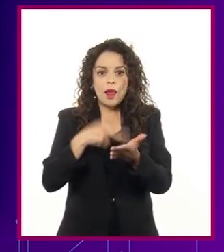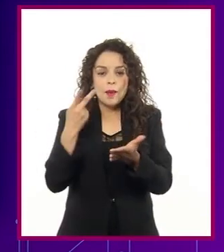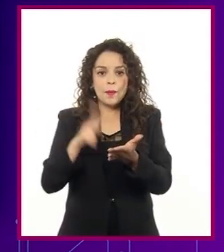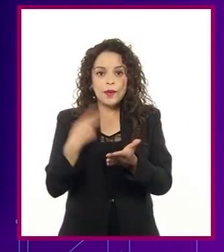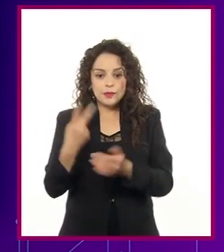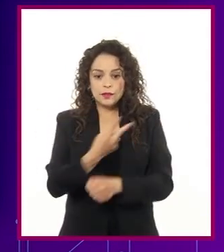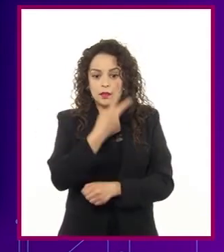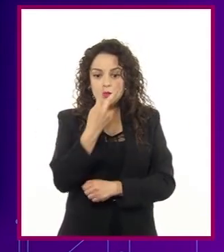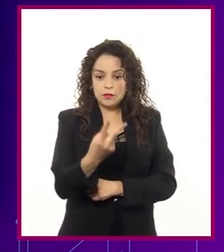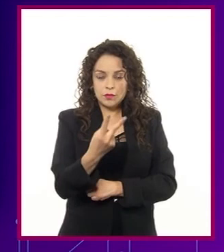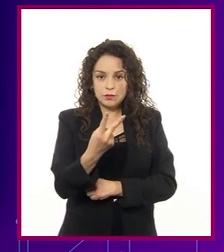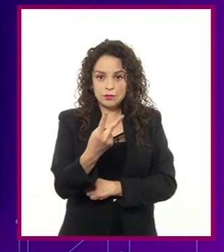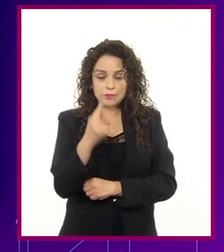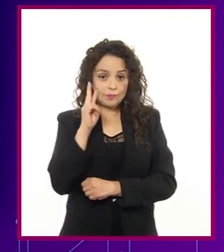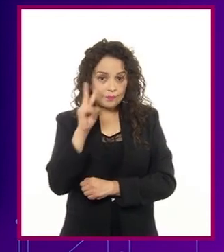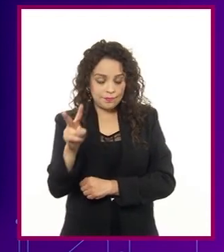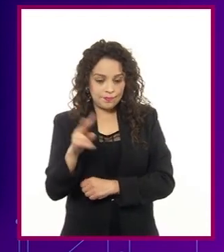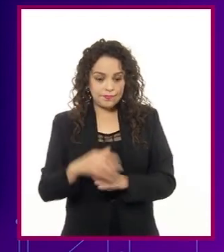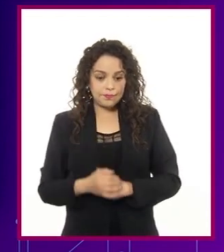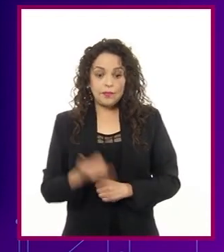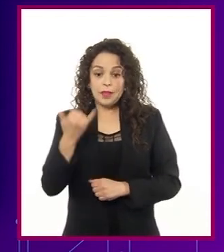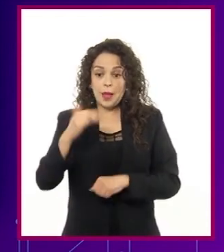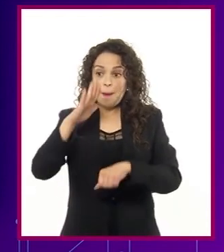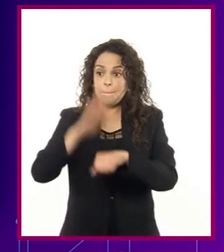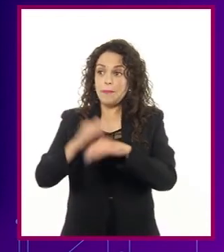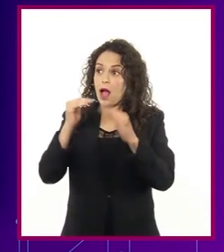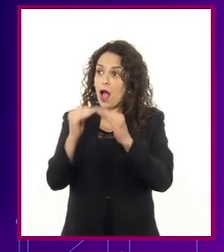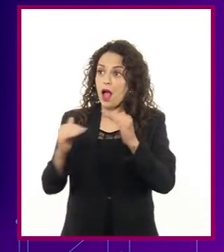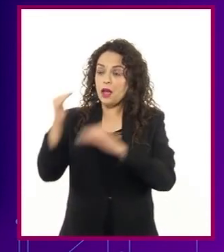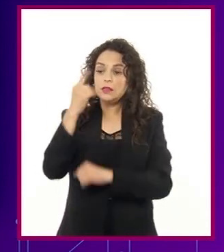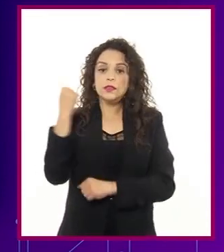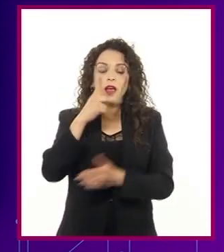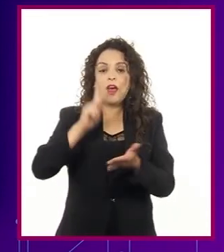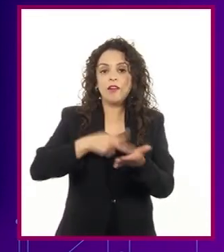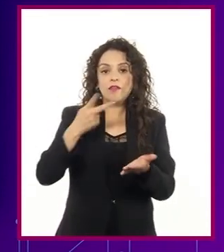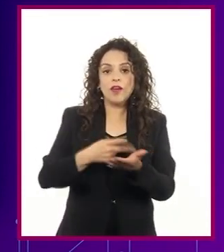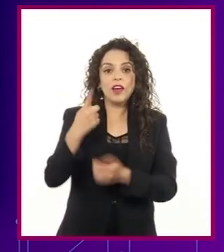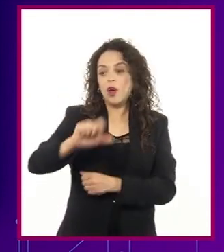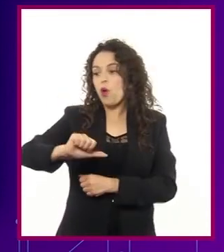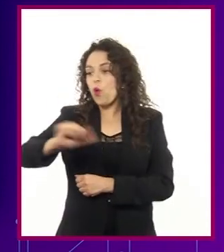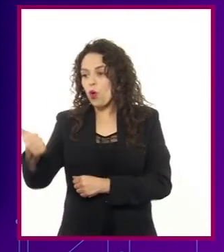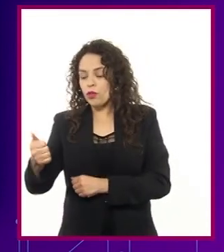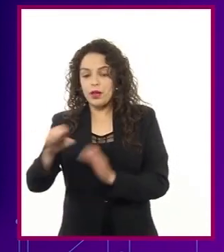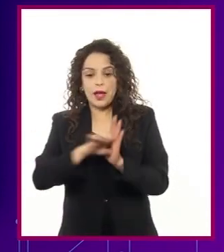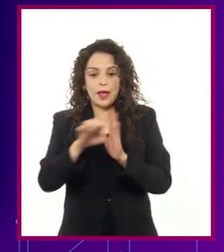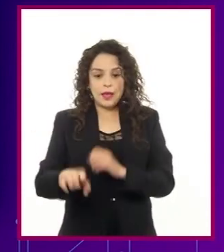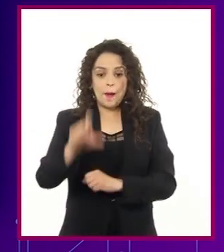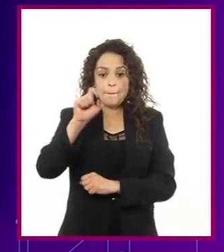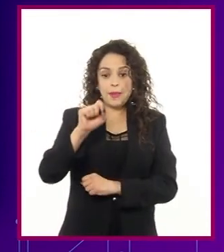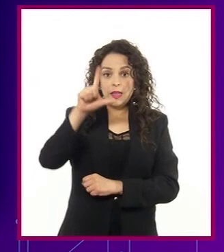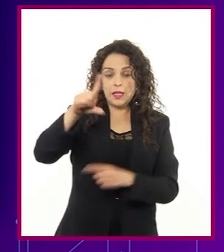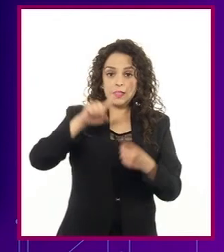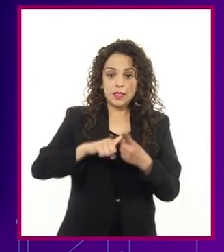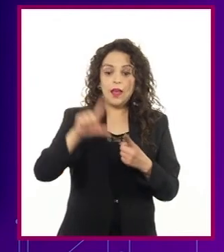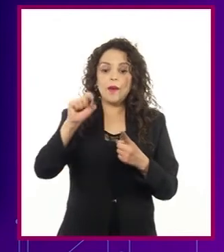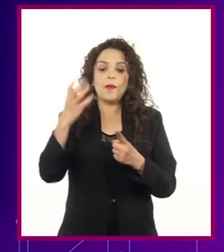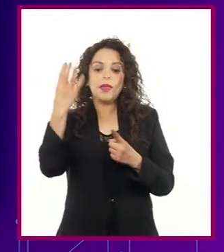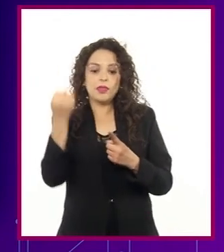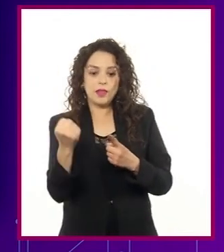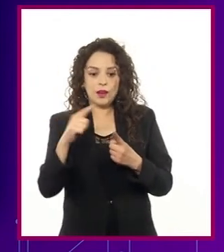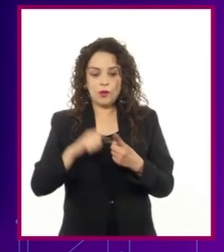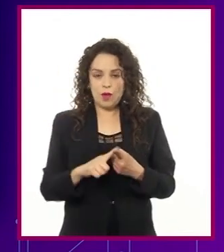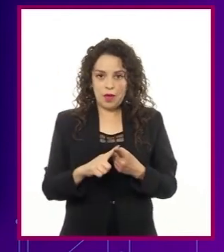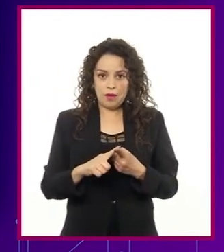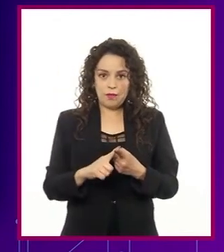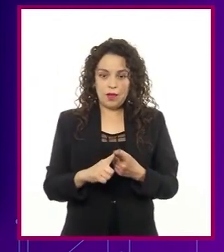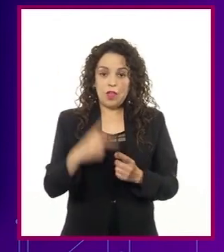repeticiones y es mayor que la frecuencia de los demás, el 27 y 29, con